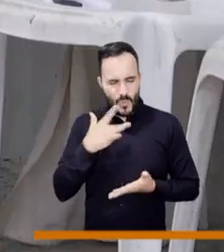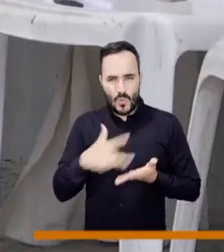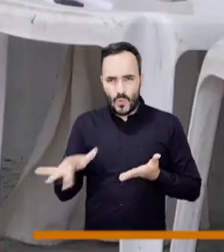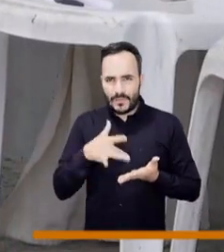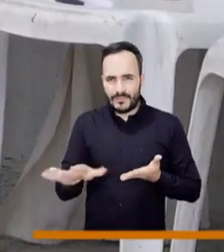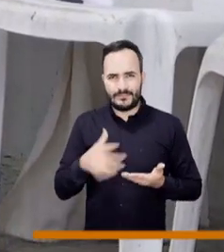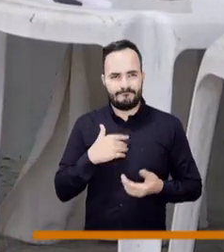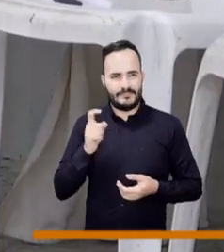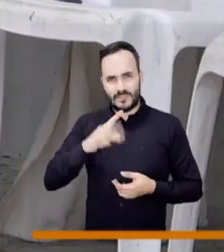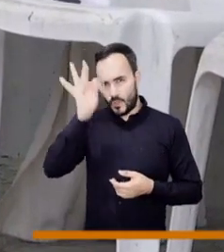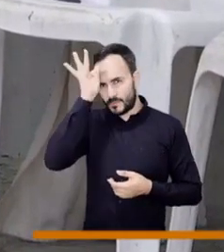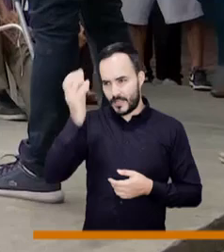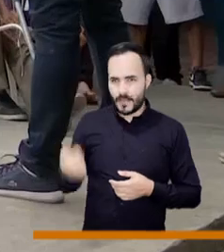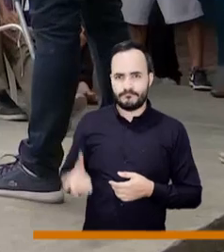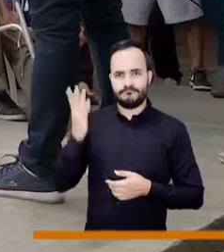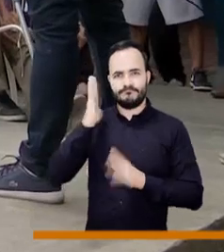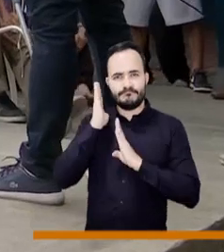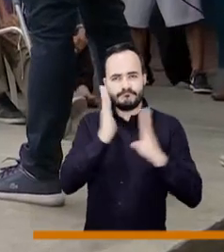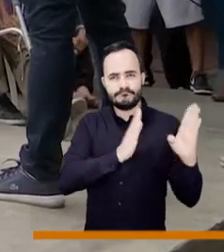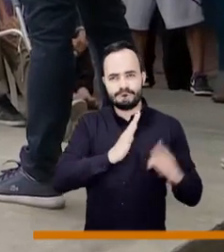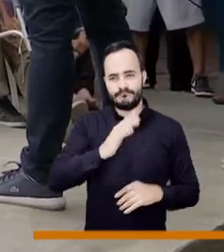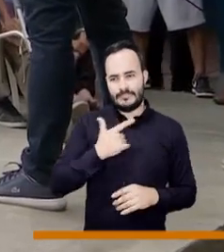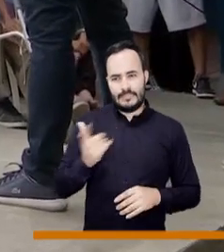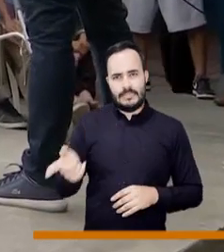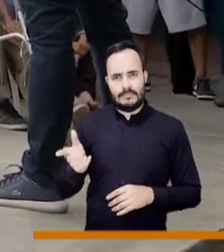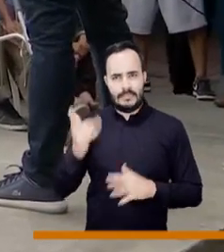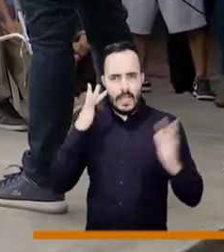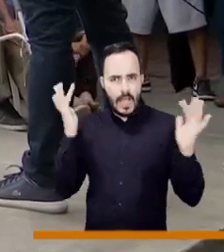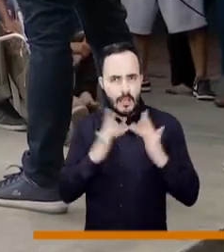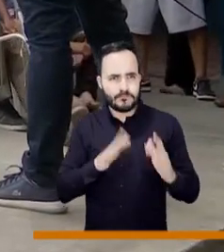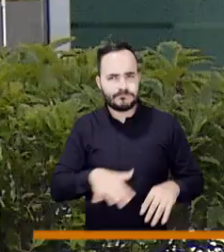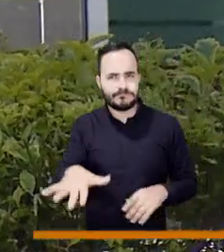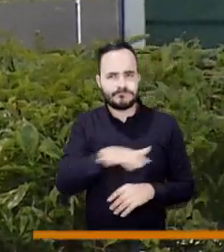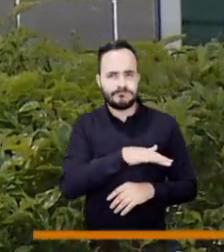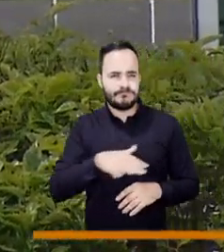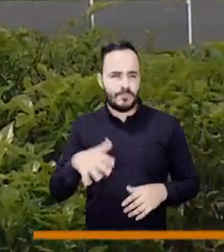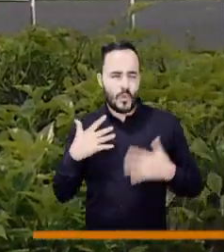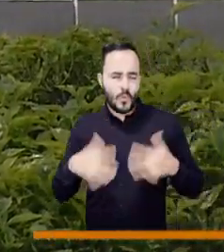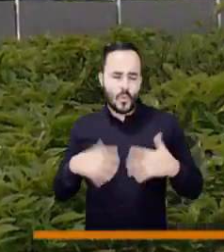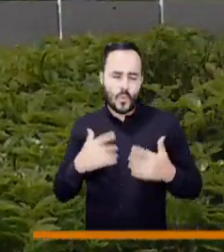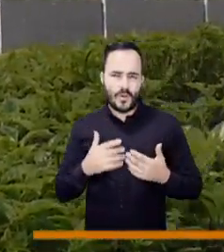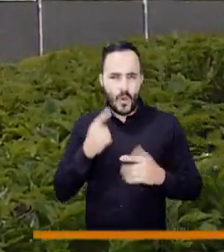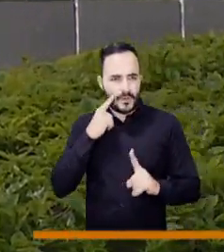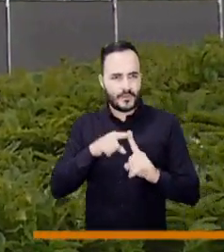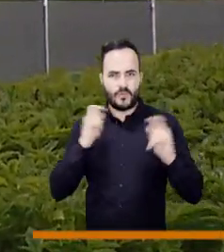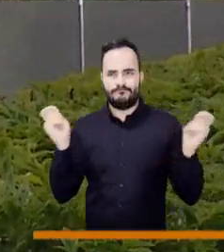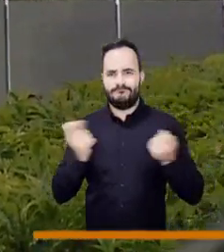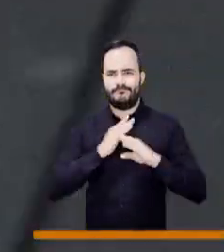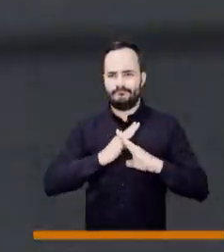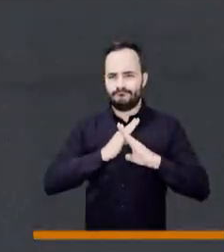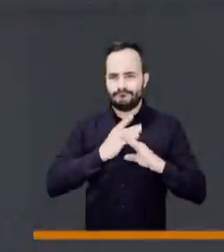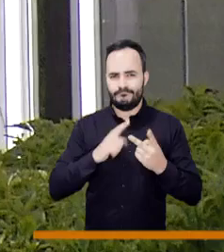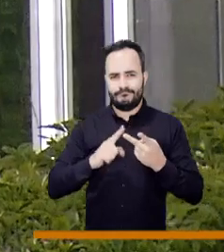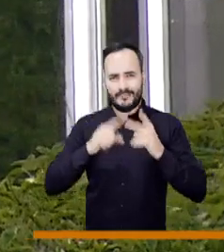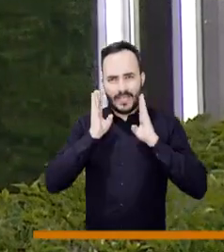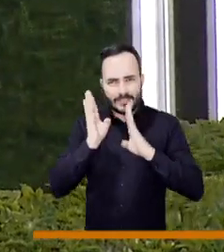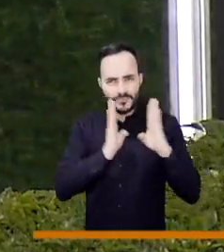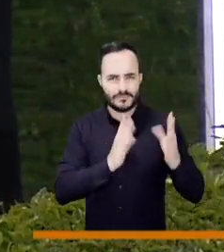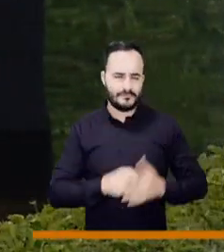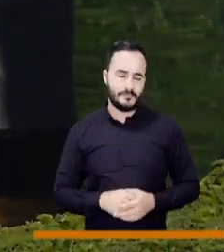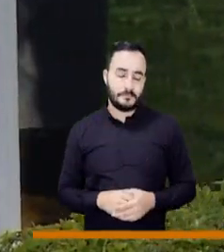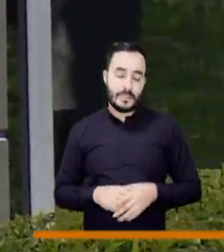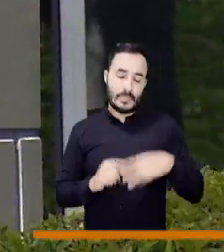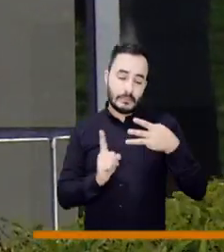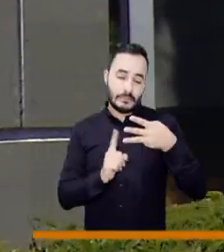tiene que haber urgentemente un hospital de salud mental y adicciones en la ciudad, con todos el modelo de prevención, de